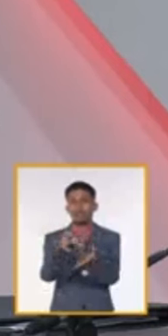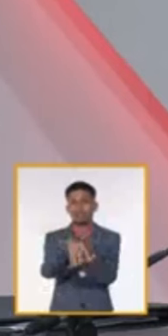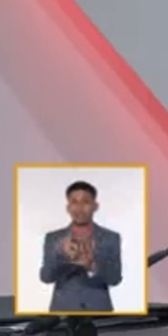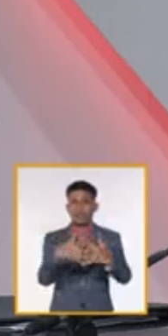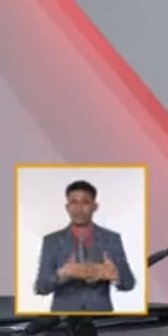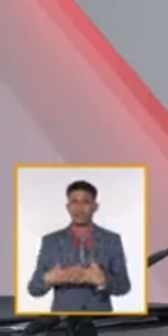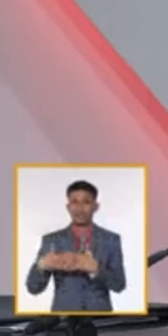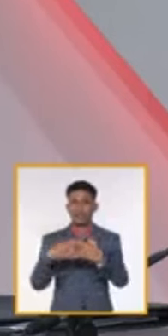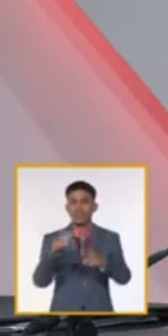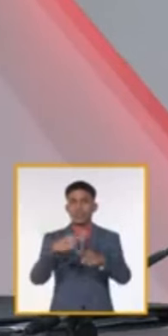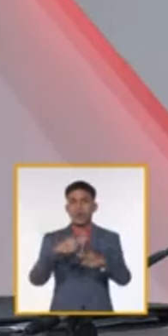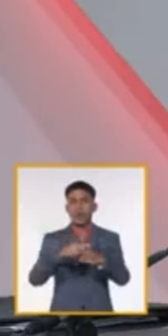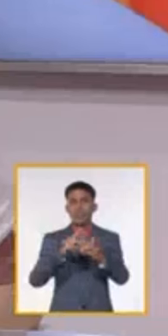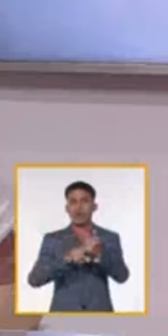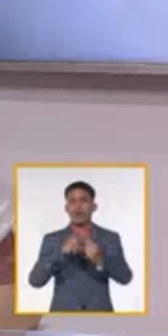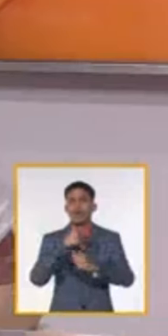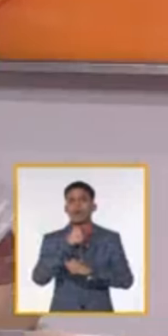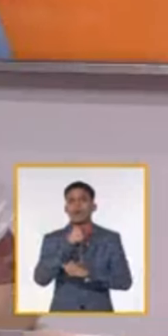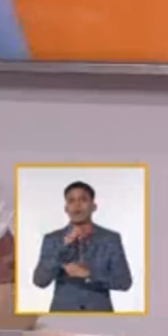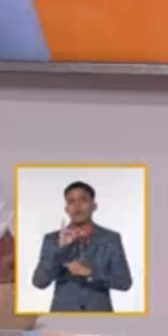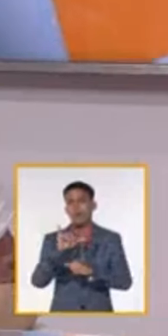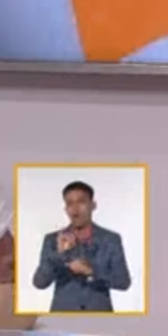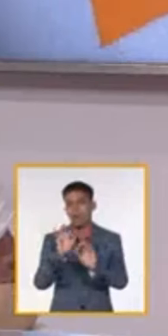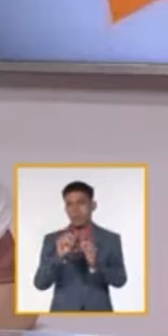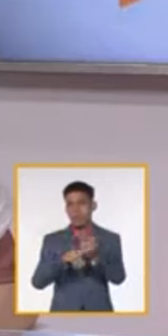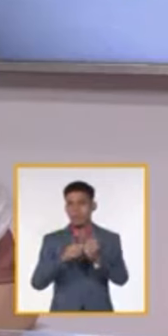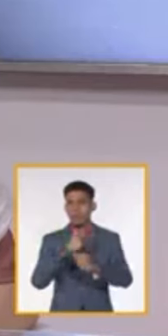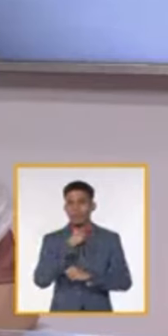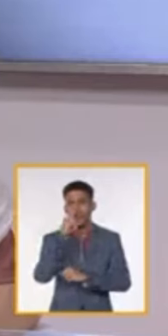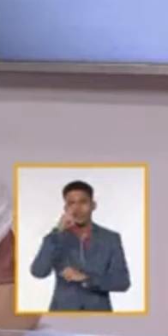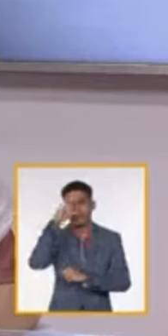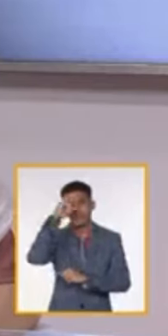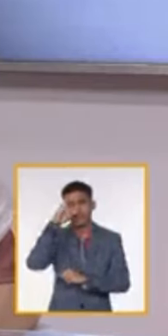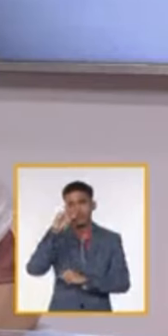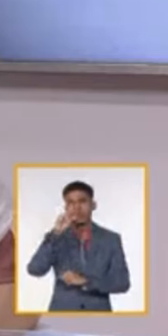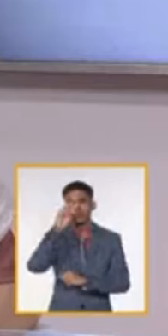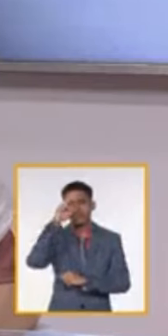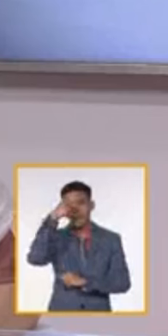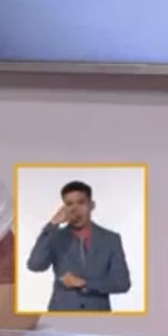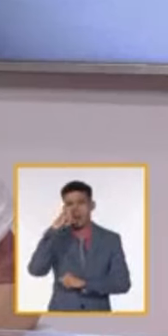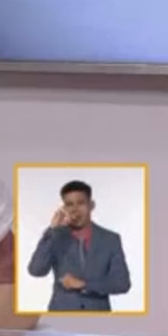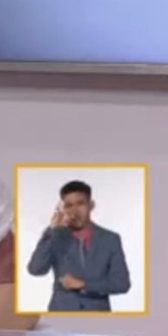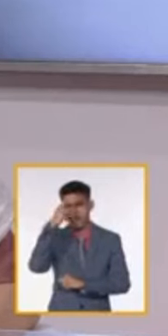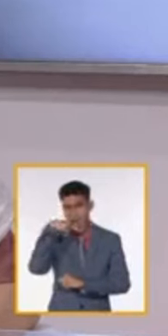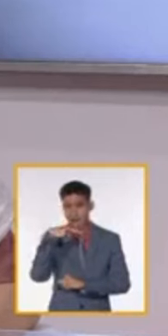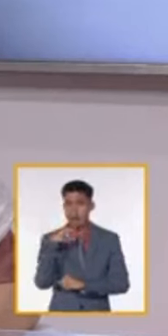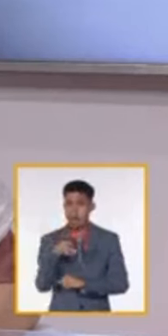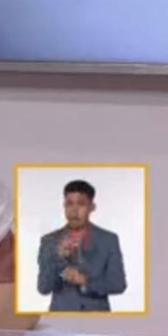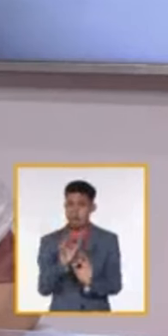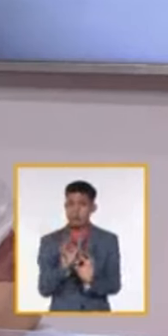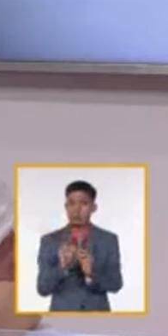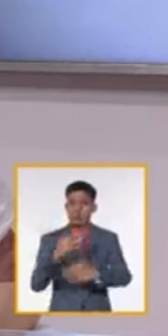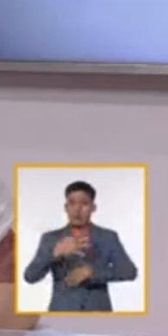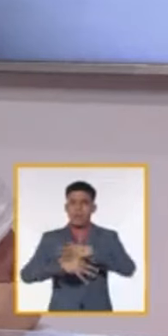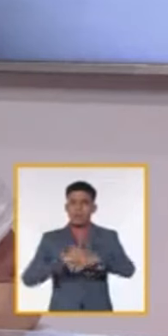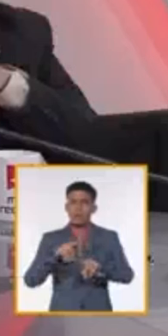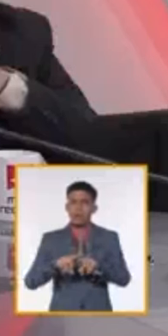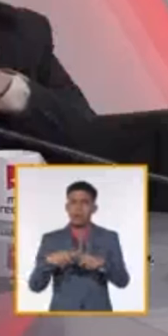de las que junto a otras ha tenido que ir al Congreso de los Estados Unidos a explicar por qué